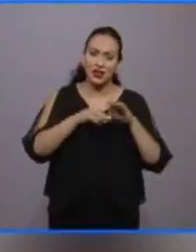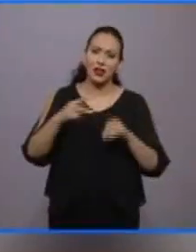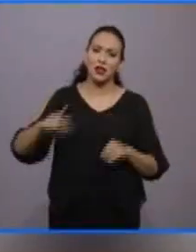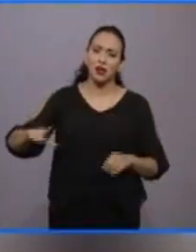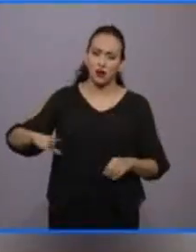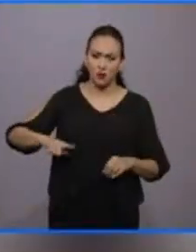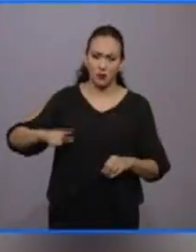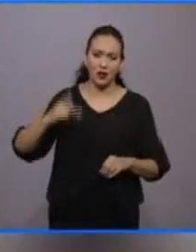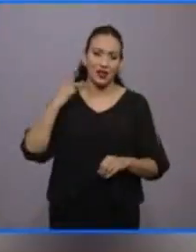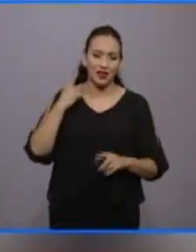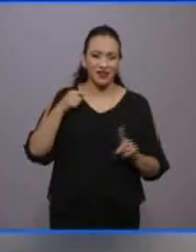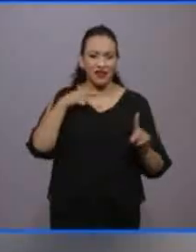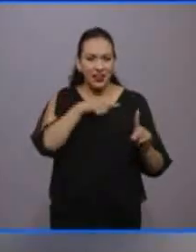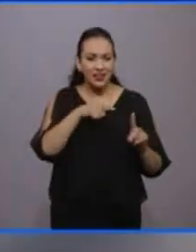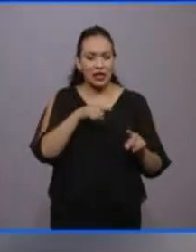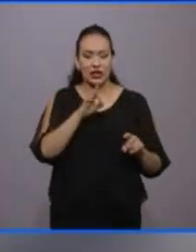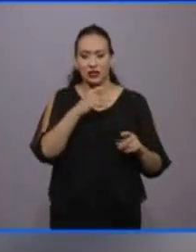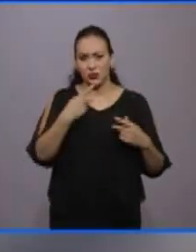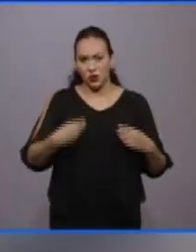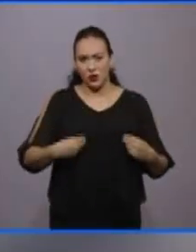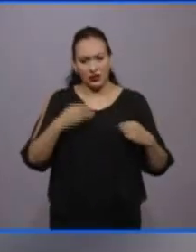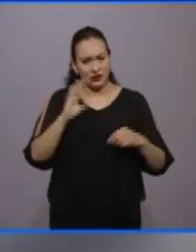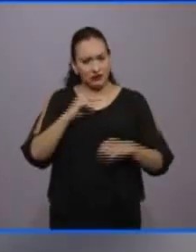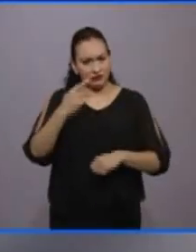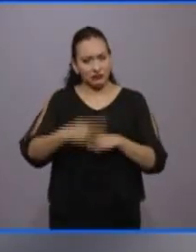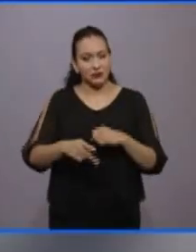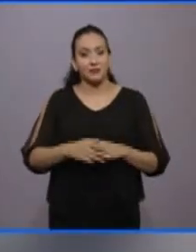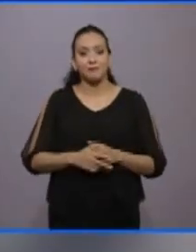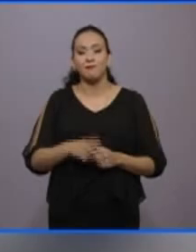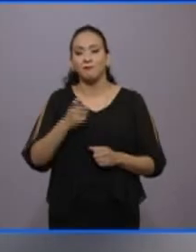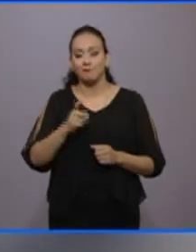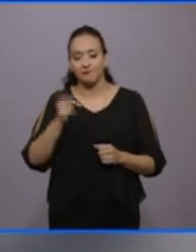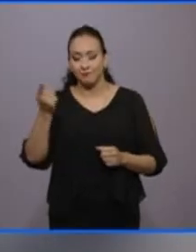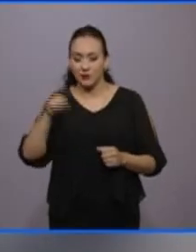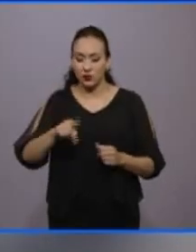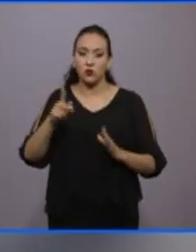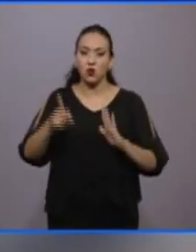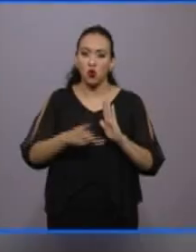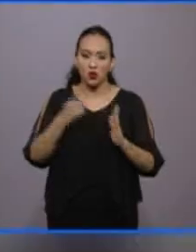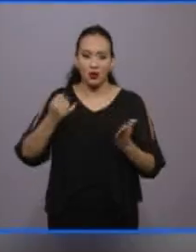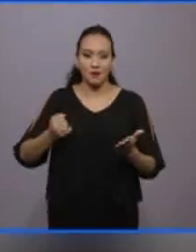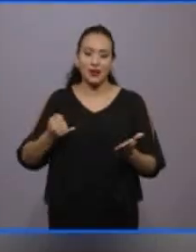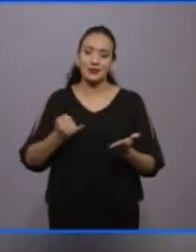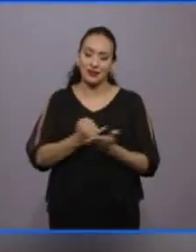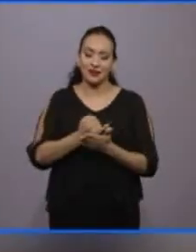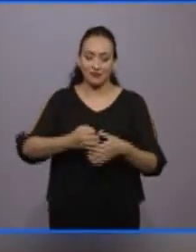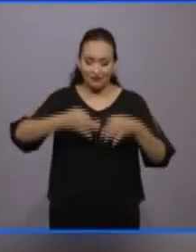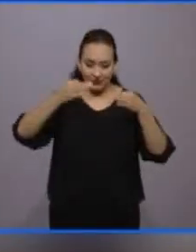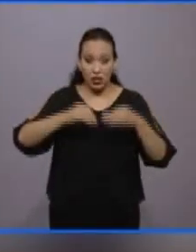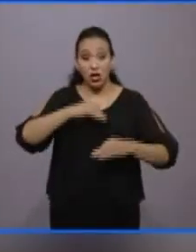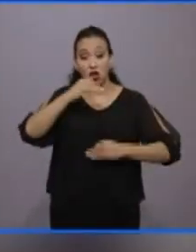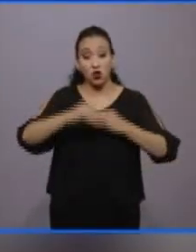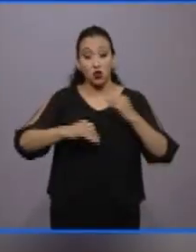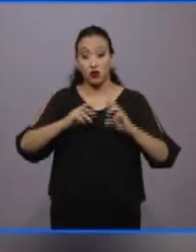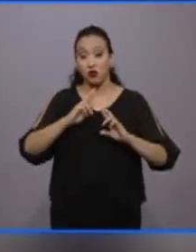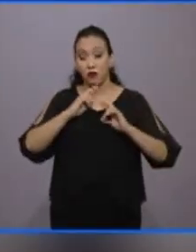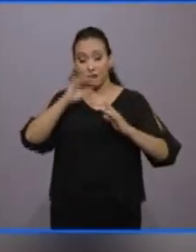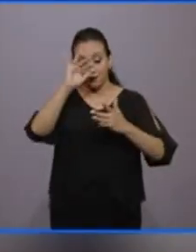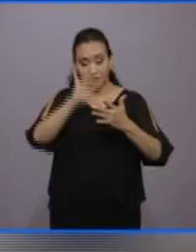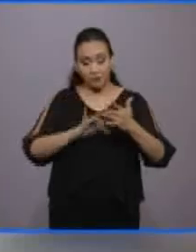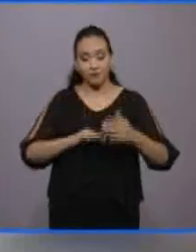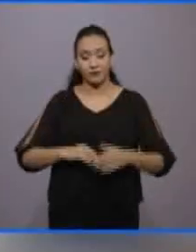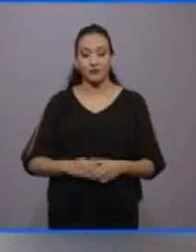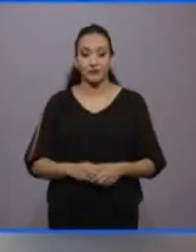se encuentra en una situación de riesgo, por lo que ordenó que se emita una nueva determinación con todos los elementos que no tomó en